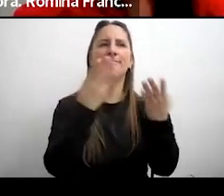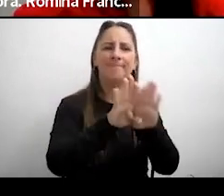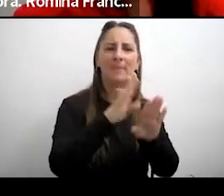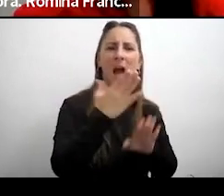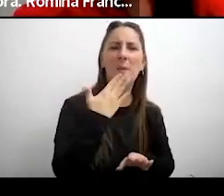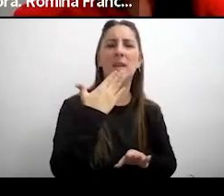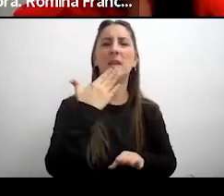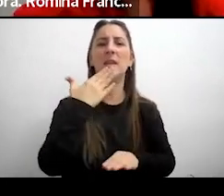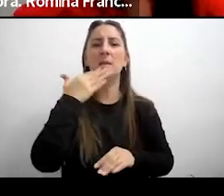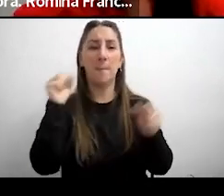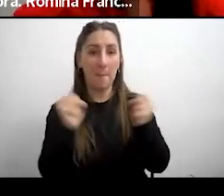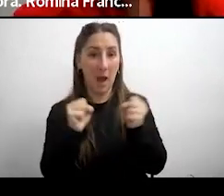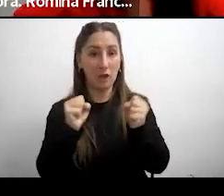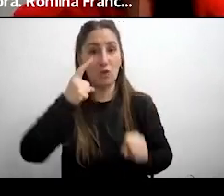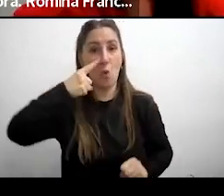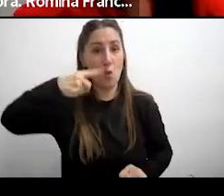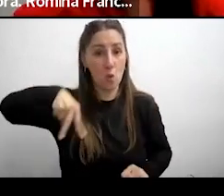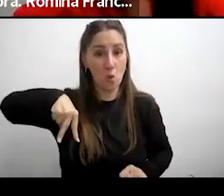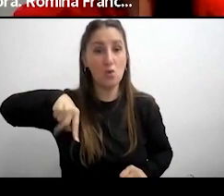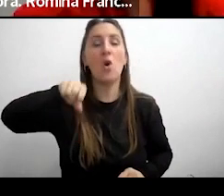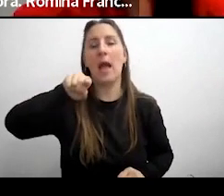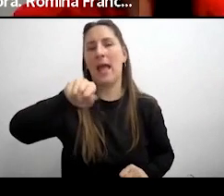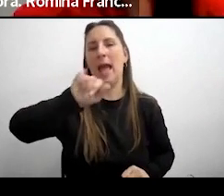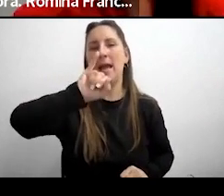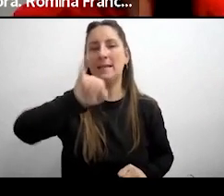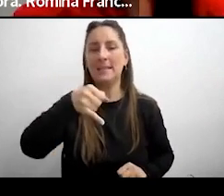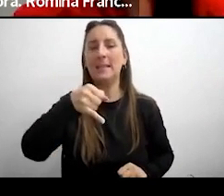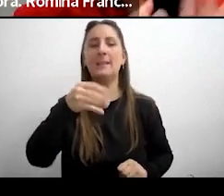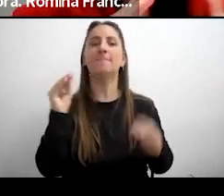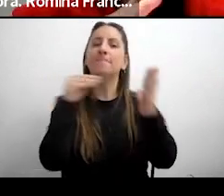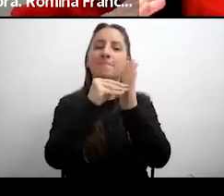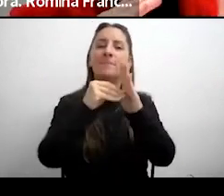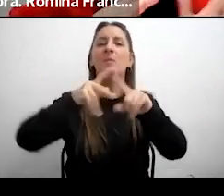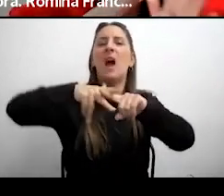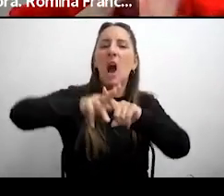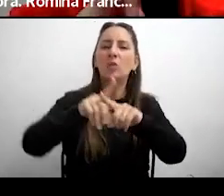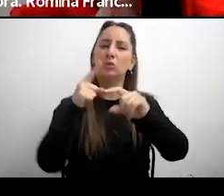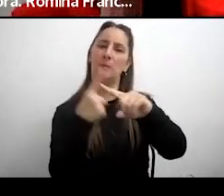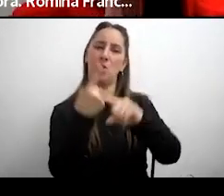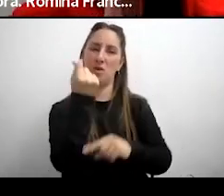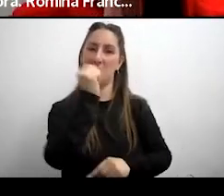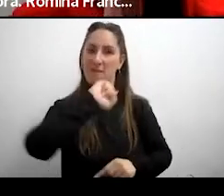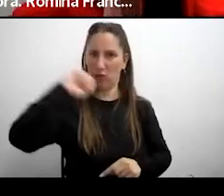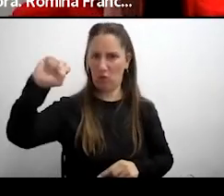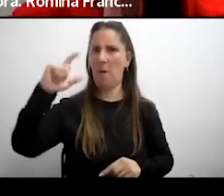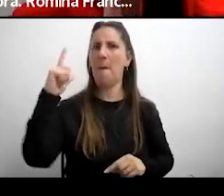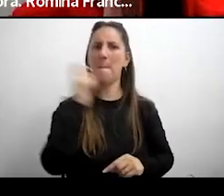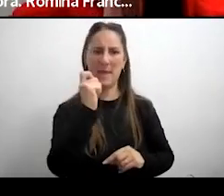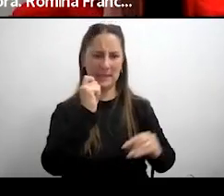mayo y junio, que sí tuvieron que aplicar el ajuste por inflación. Estuvo unos meses